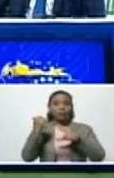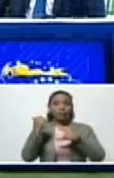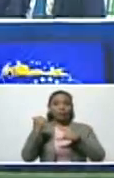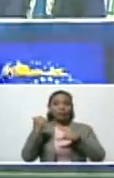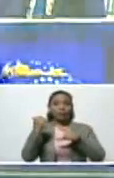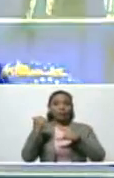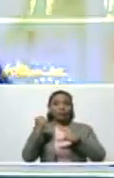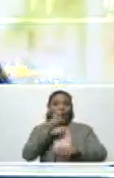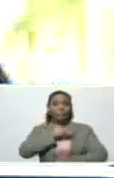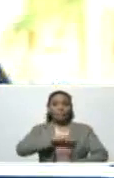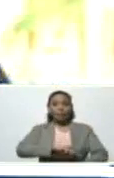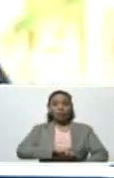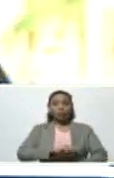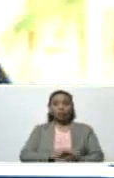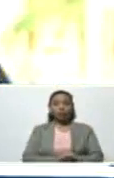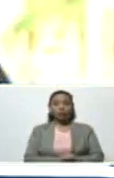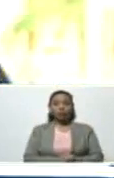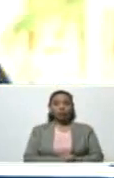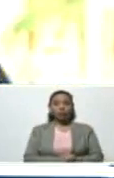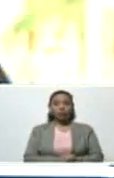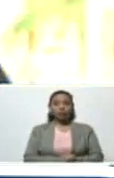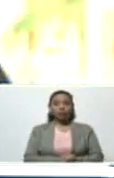Marcos Pérez Jiménez